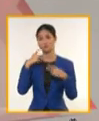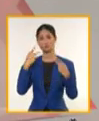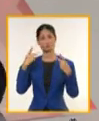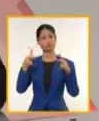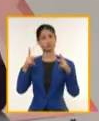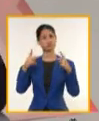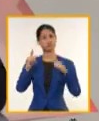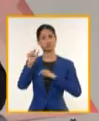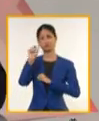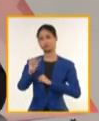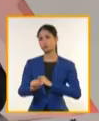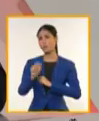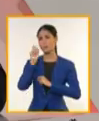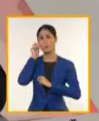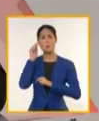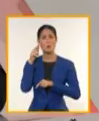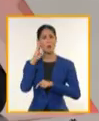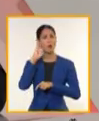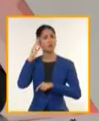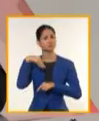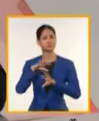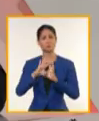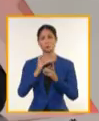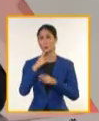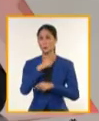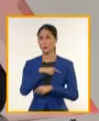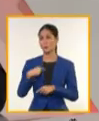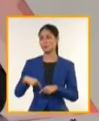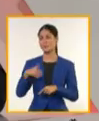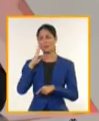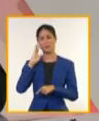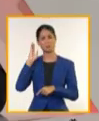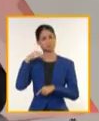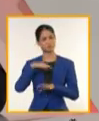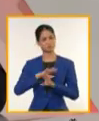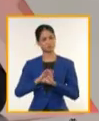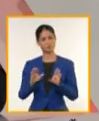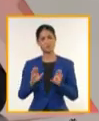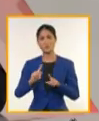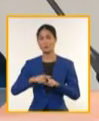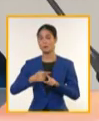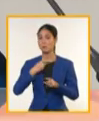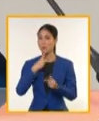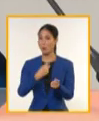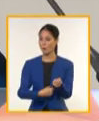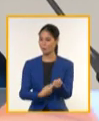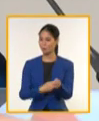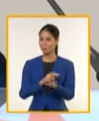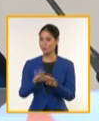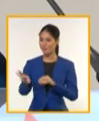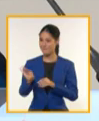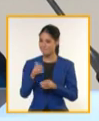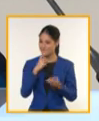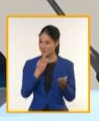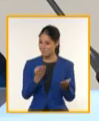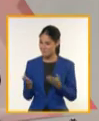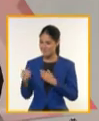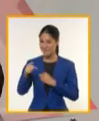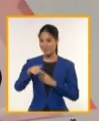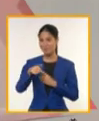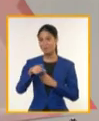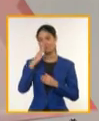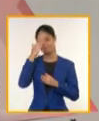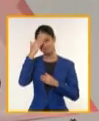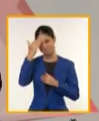principales conocedoras de China y también, bueno, panelista habitual de la Mesa Redonda. Bienvenida, Gladys, una vez más. Muchas gracias.